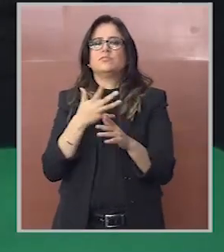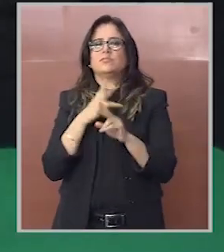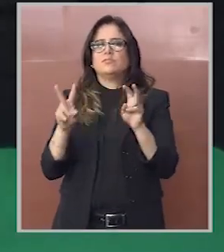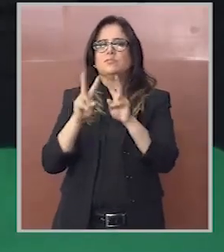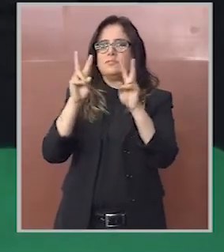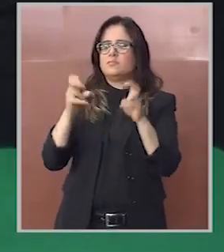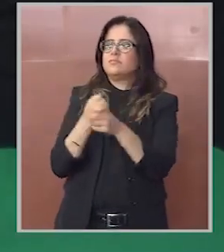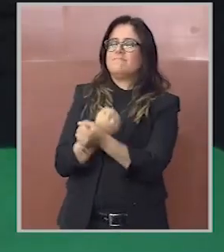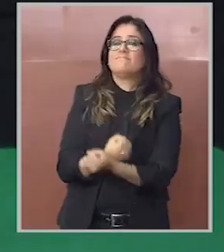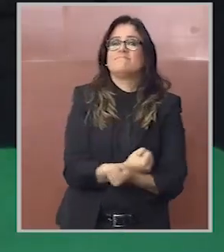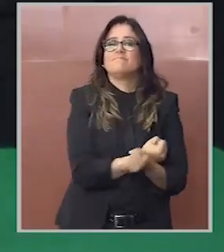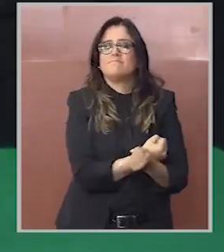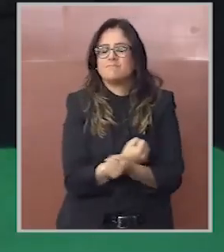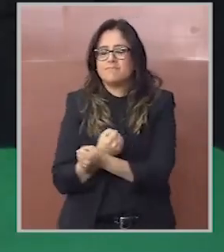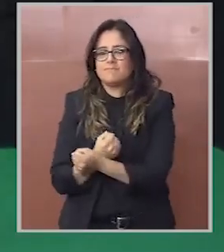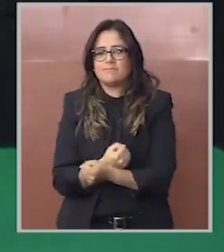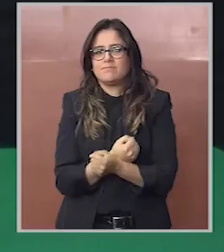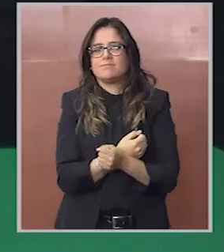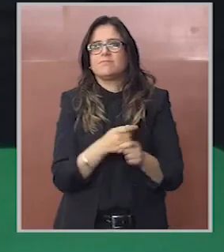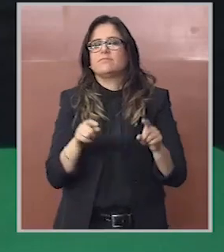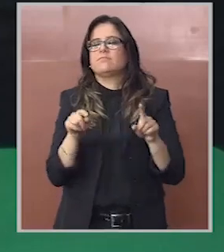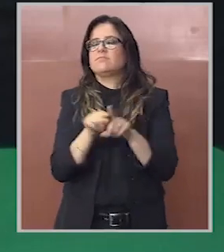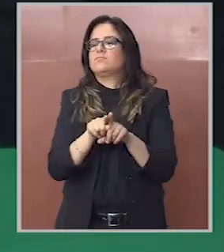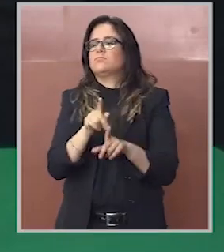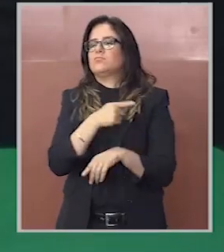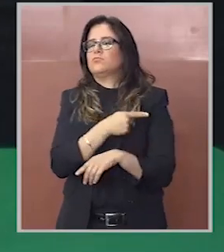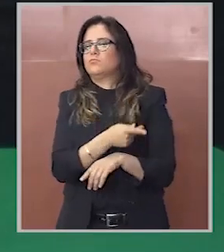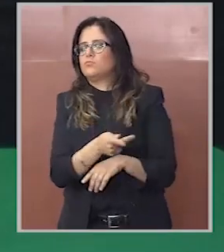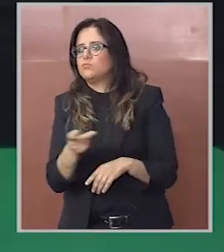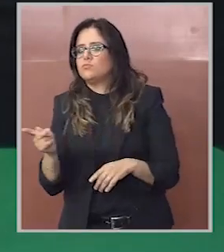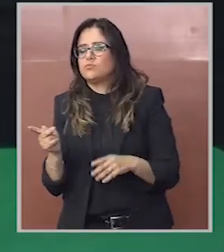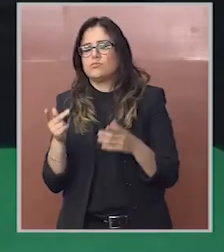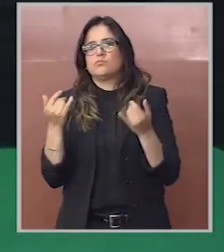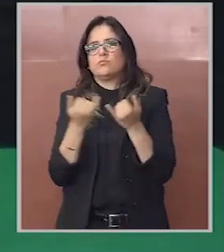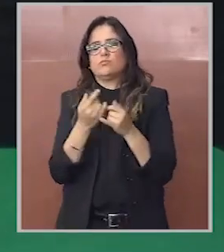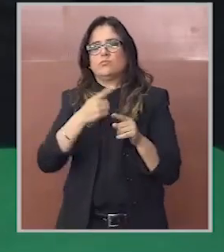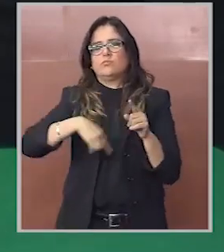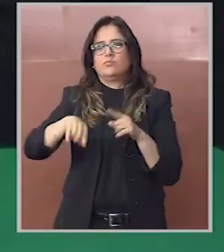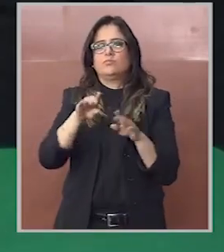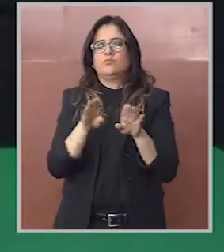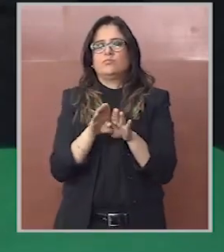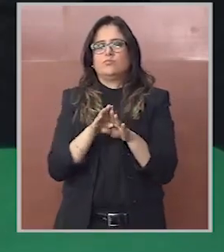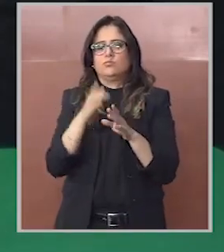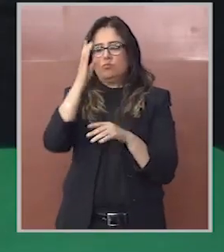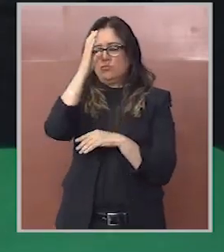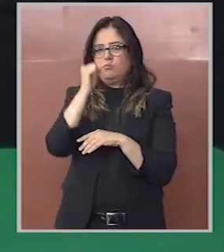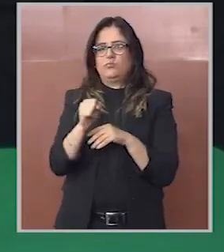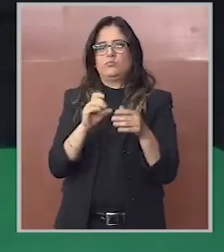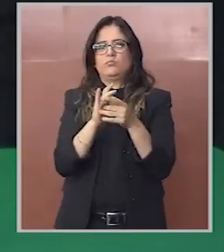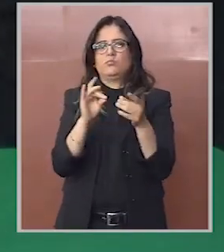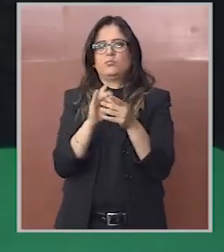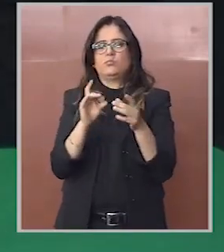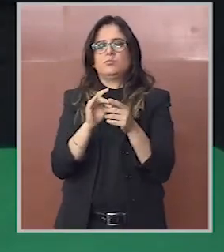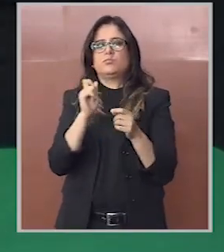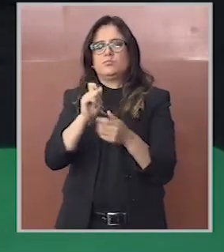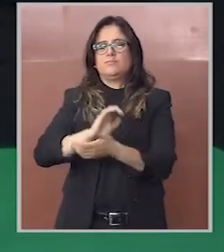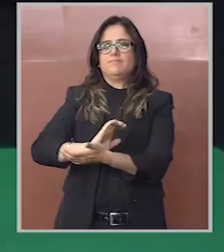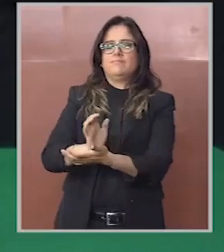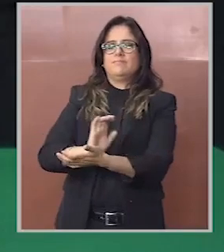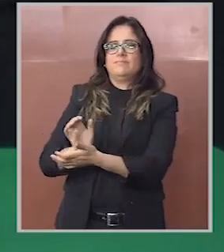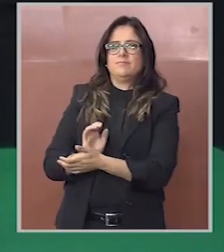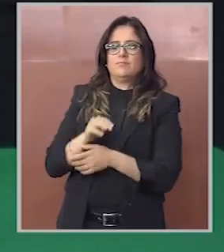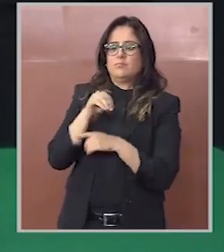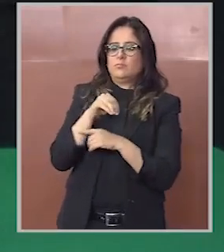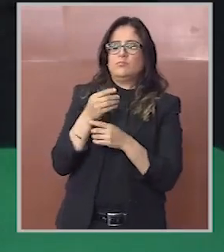de icidad este este concepto que se utiliza de discriminación múltiple es muy claro en poblaciones